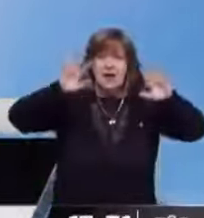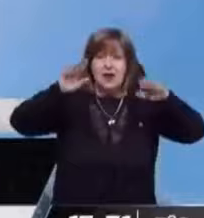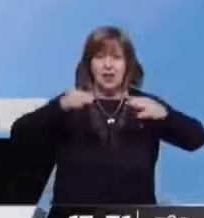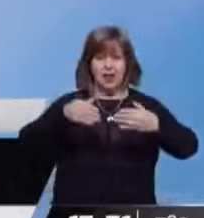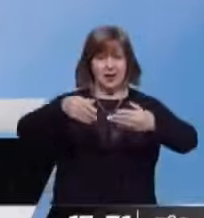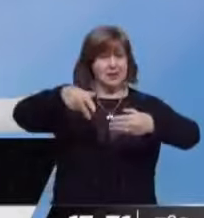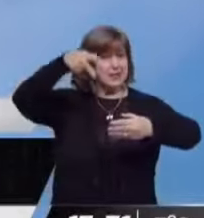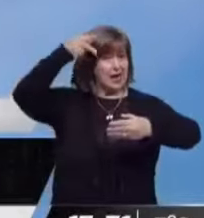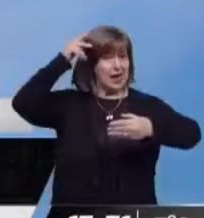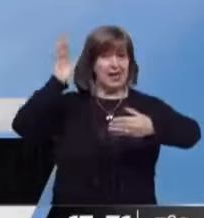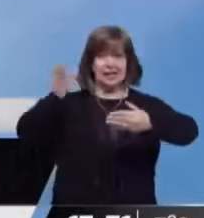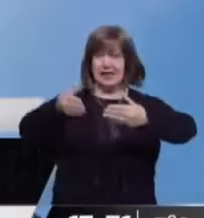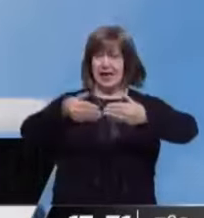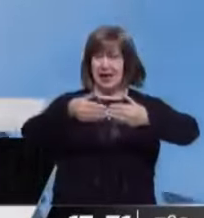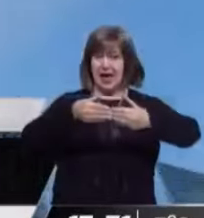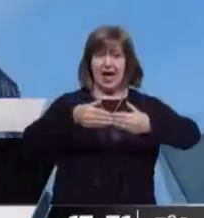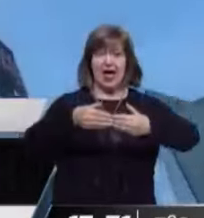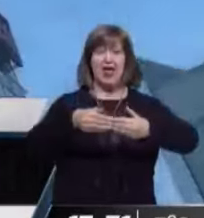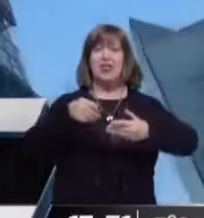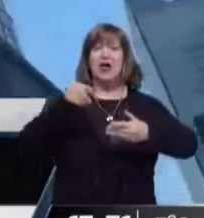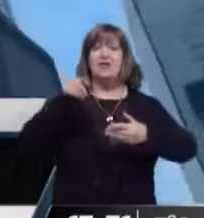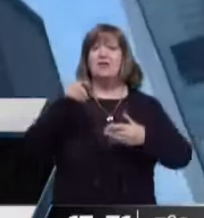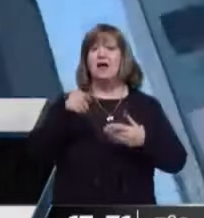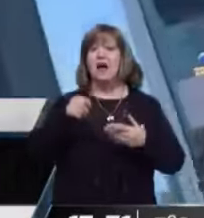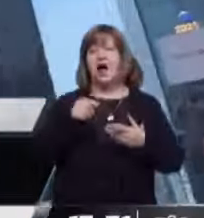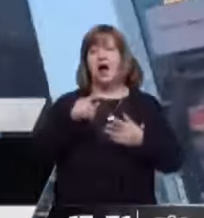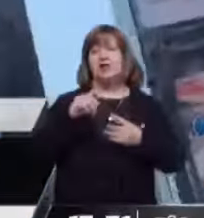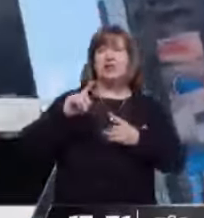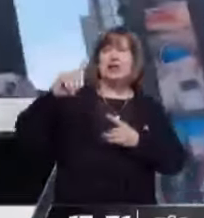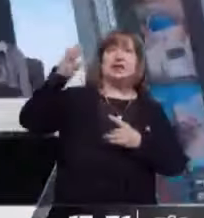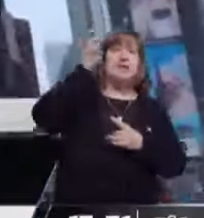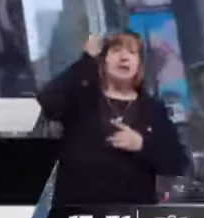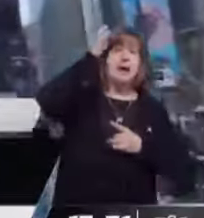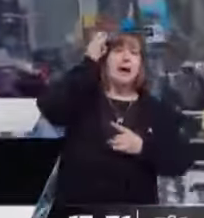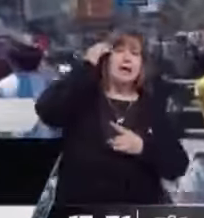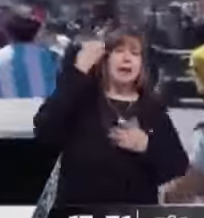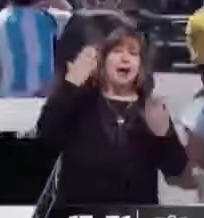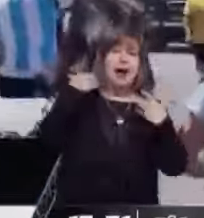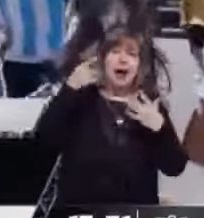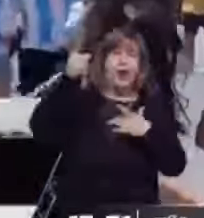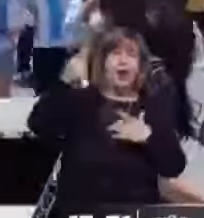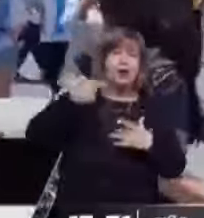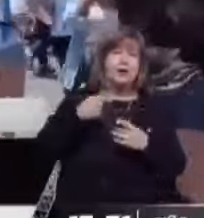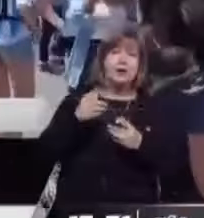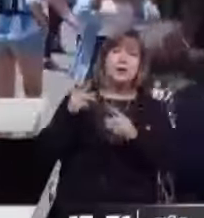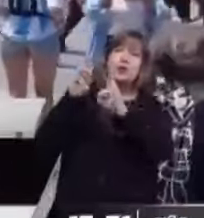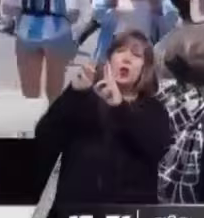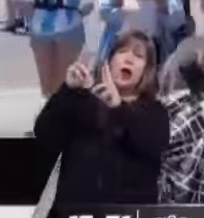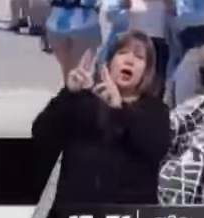Chile cerrado, digo, estamos bien en las antípodas. Sí. La contracara.